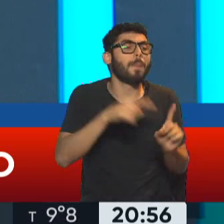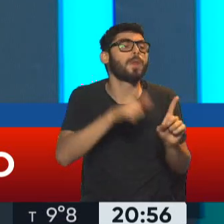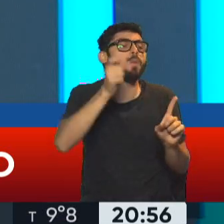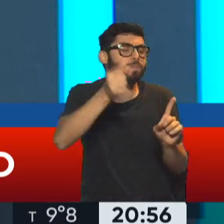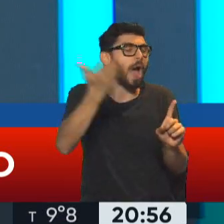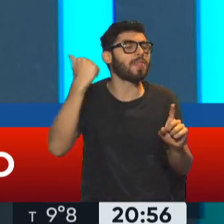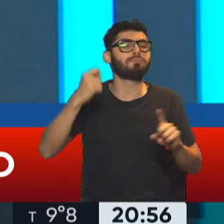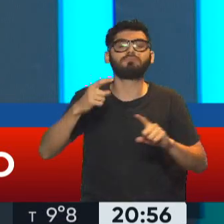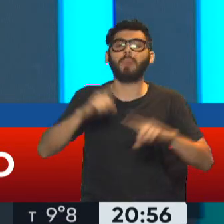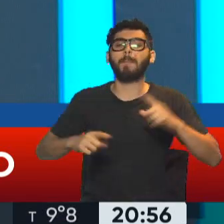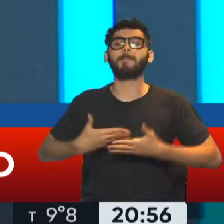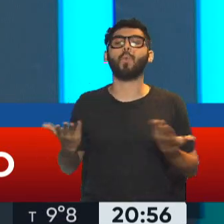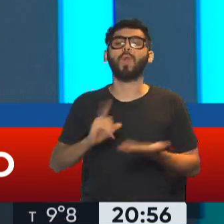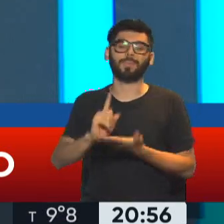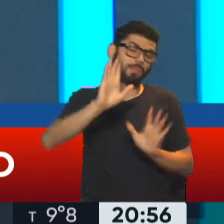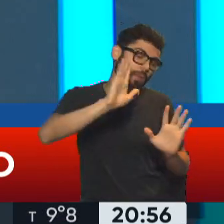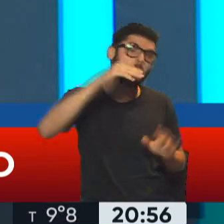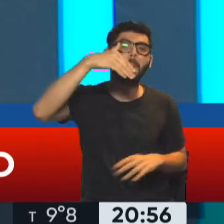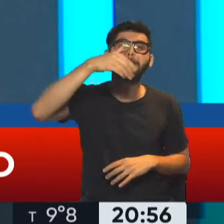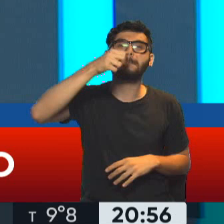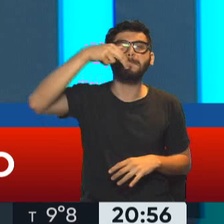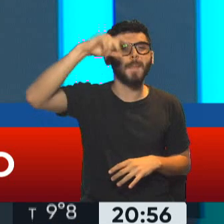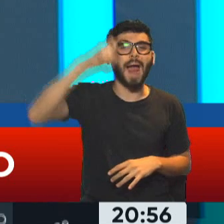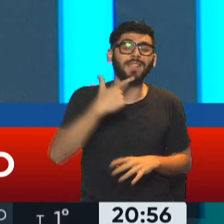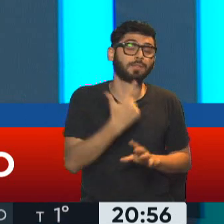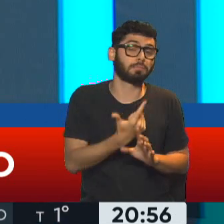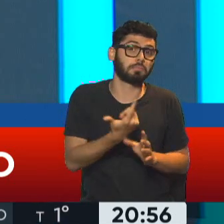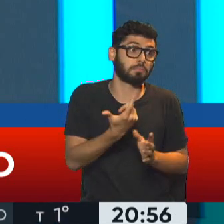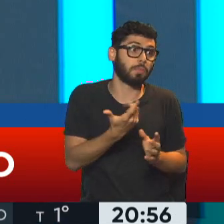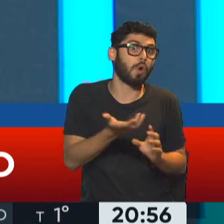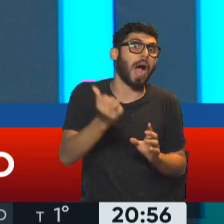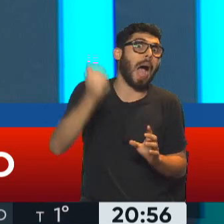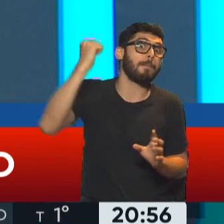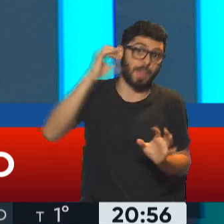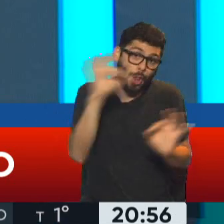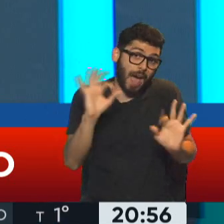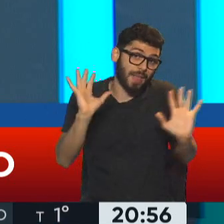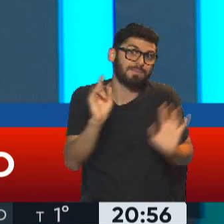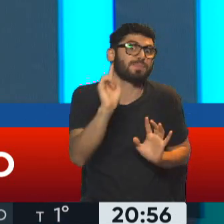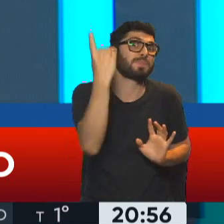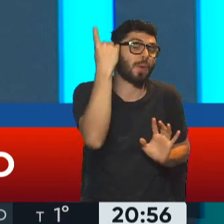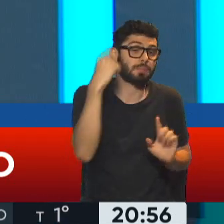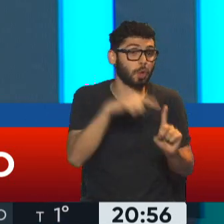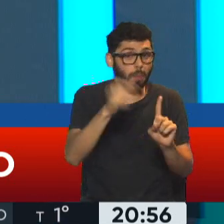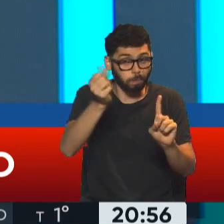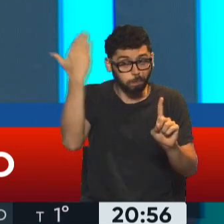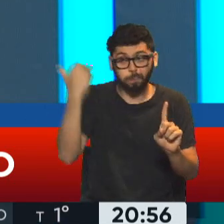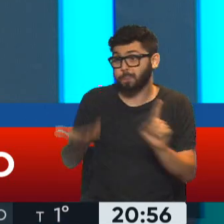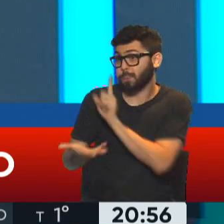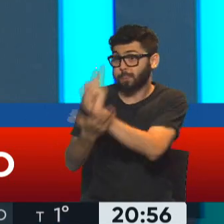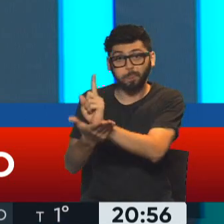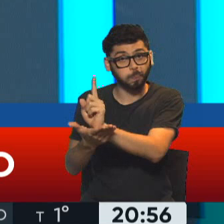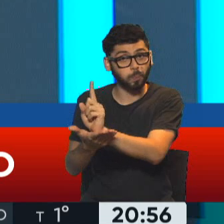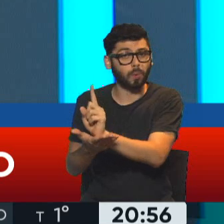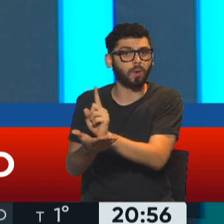pues no estamos hablando del caso de Manes, que en todo caso no tiene que dar explicaciones, que ejerció la gestión pública, que forma parte de